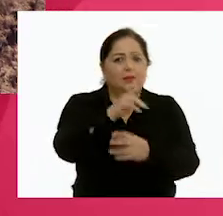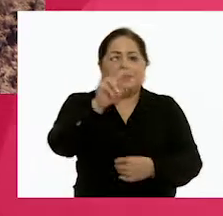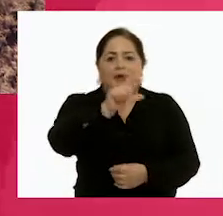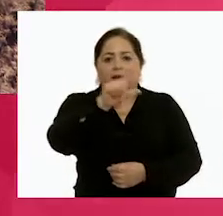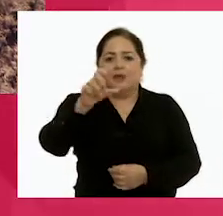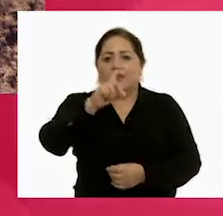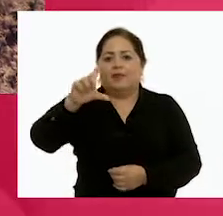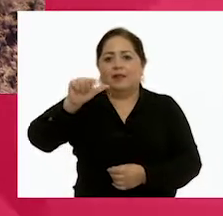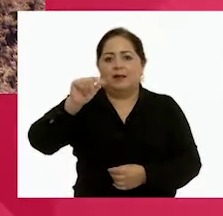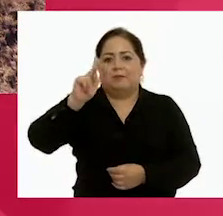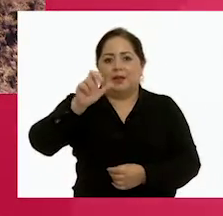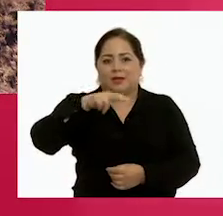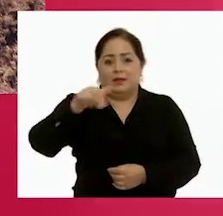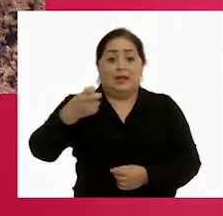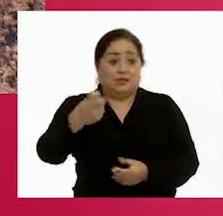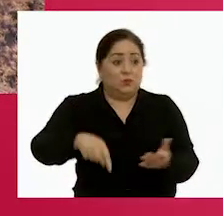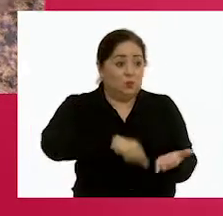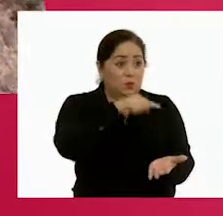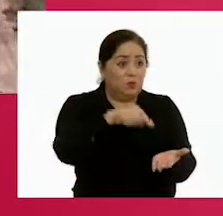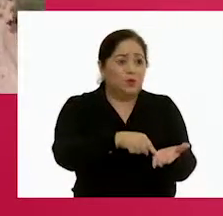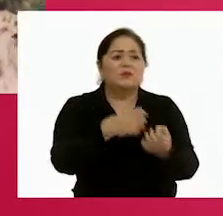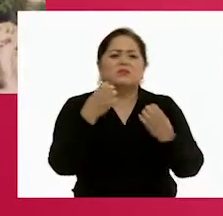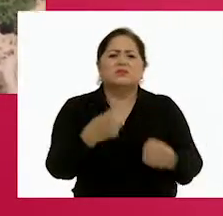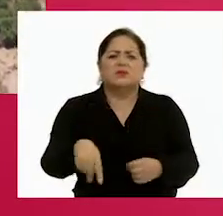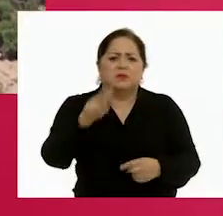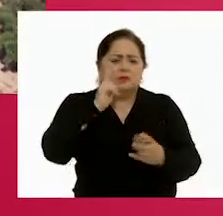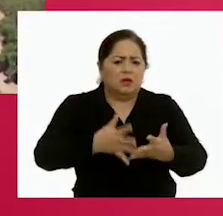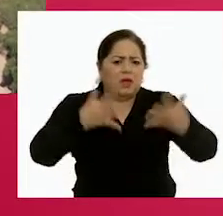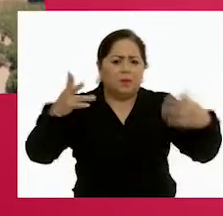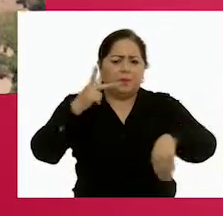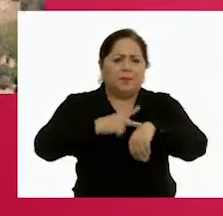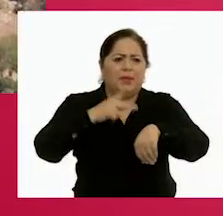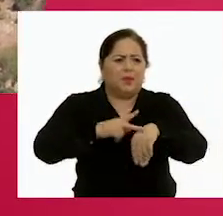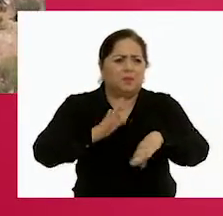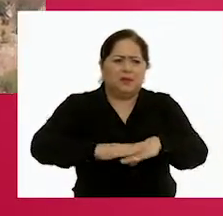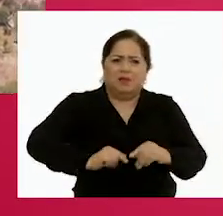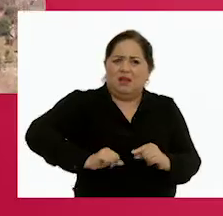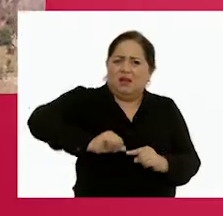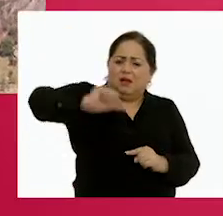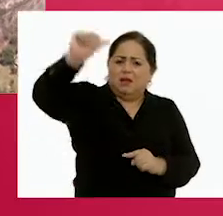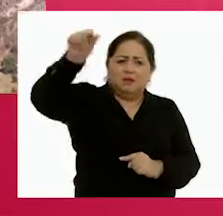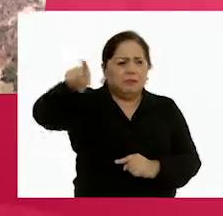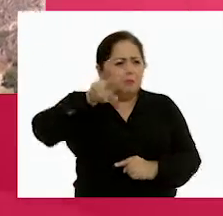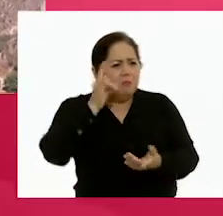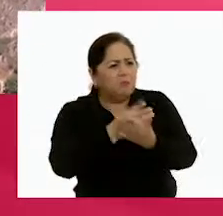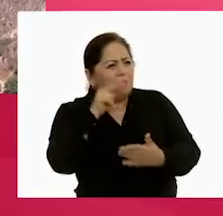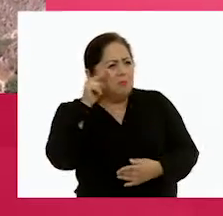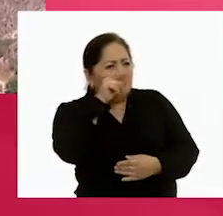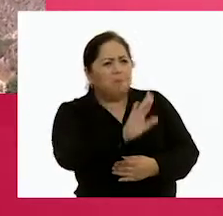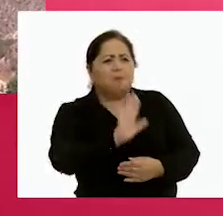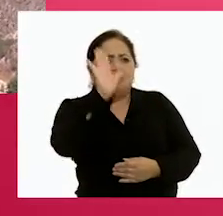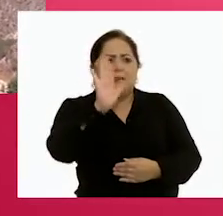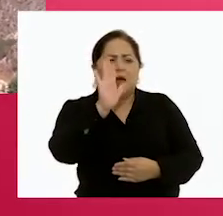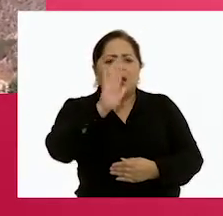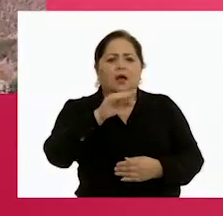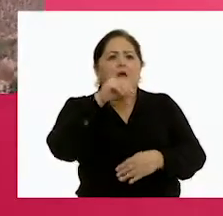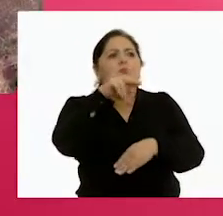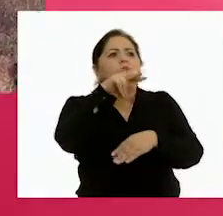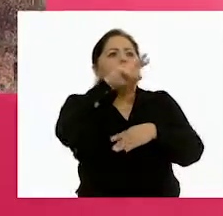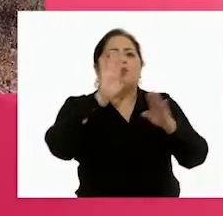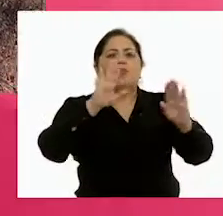de la Peña del Aire. En este lugar se encuentra una enorme roca de basalto, que que a simple vista parece estar suspendida en el